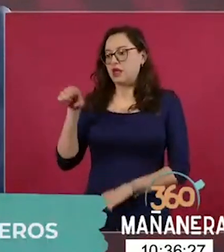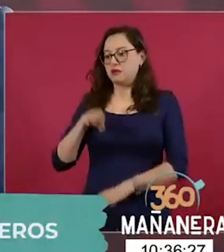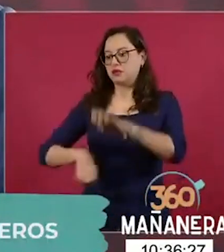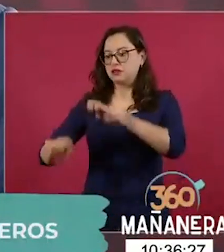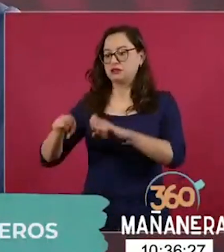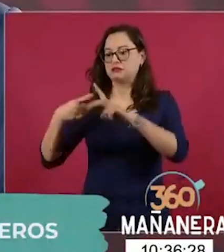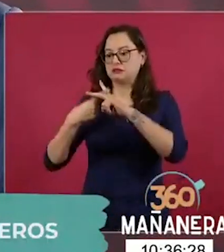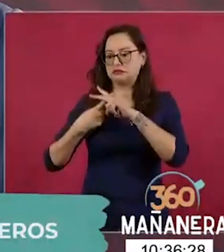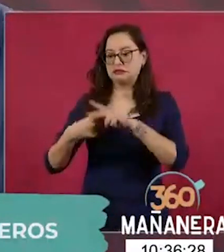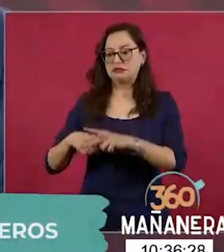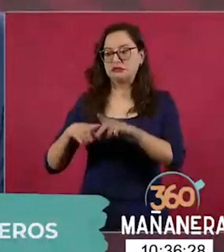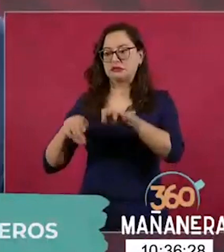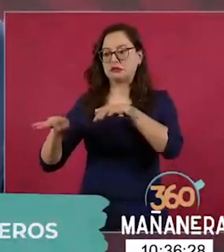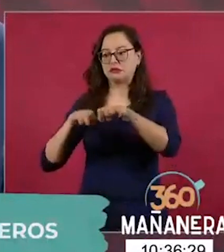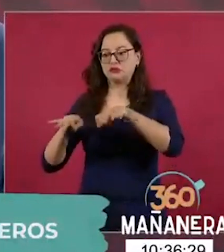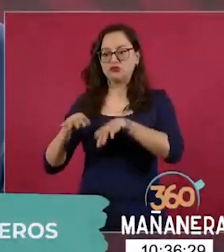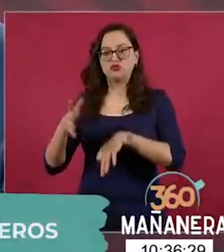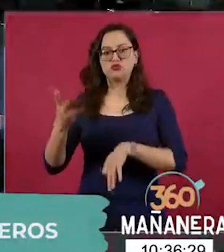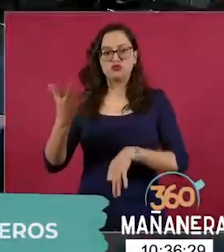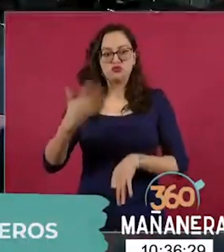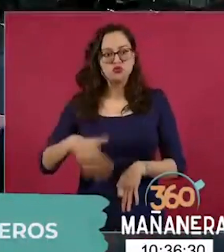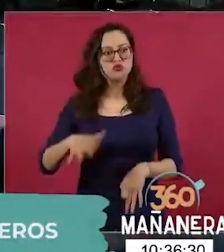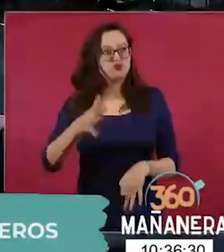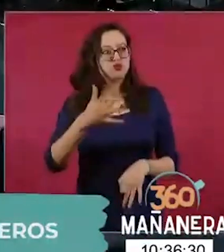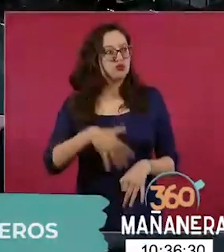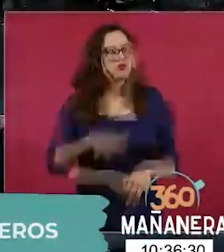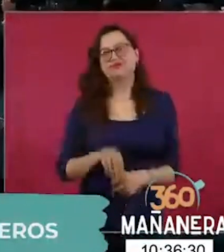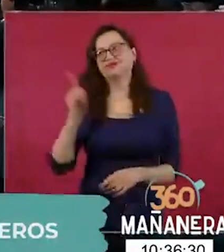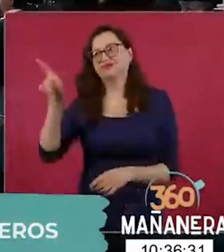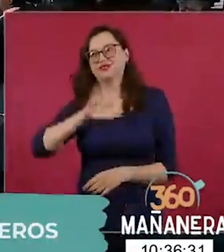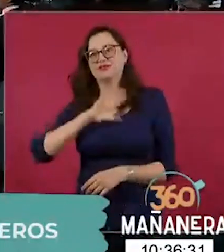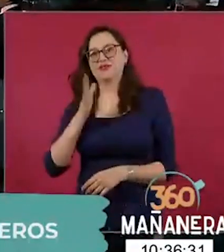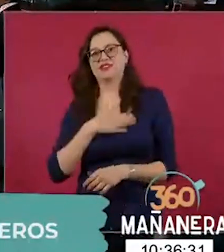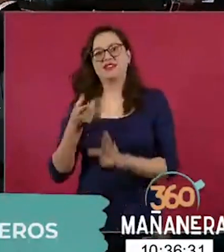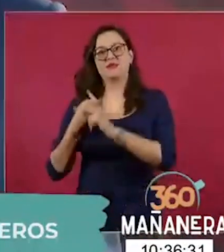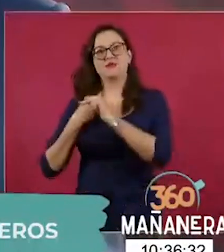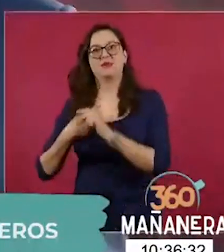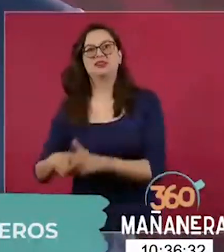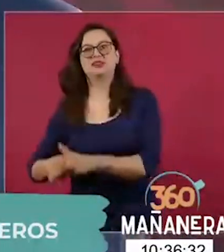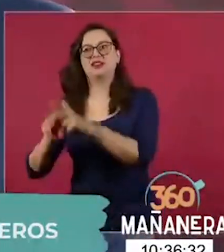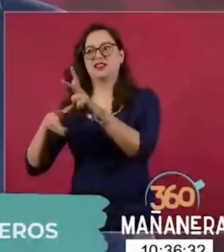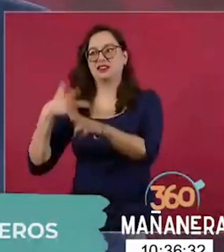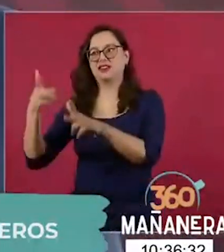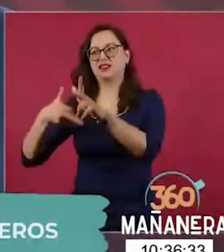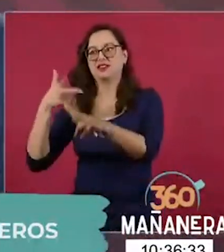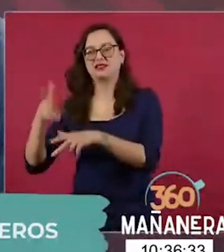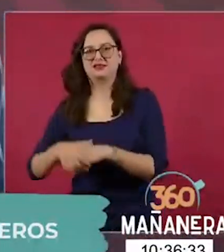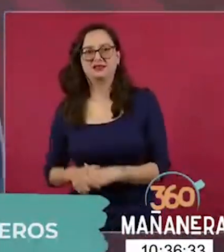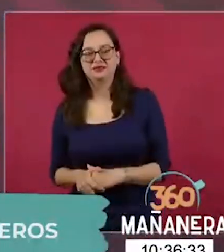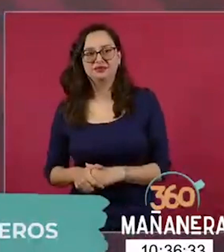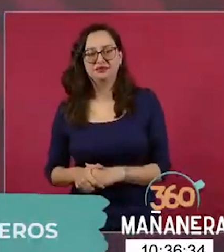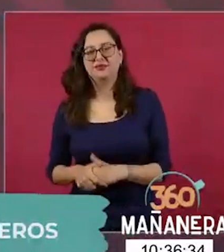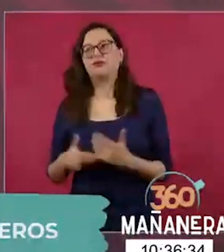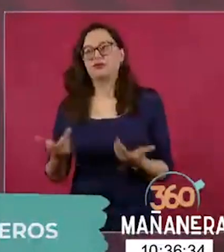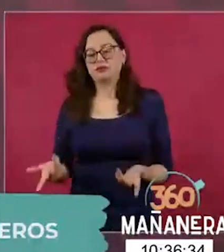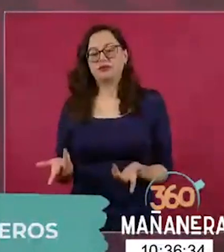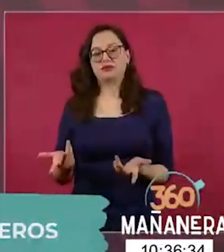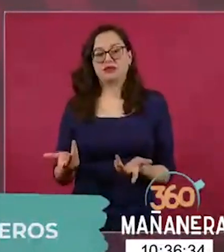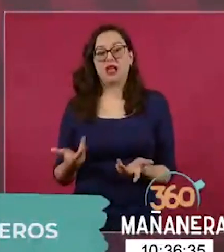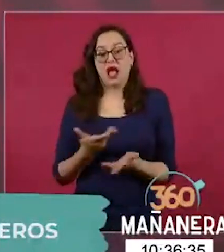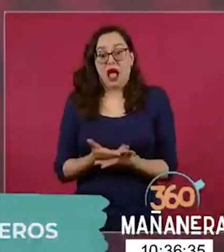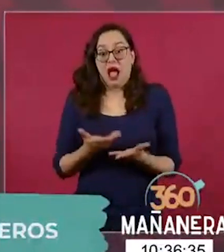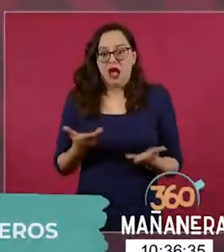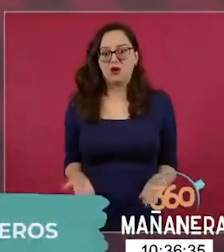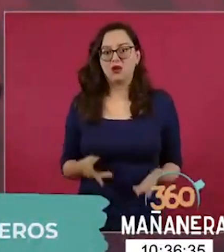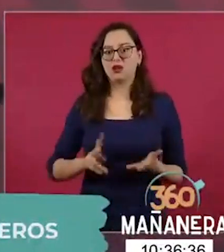experiencia sobre todo en en trenes modernos eh Cuando comenzamos nosotros pues no teníamos